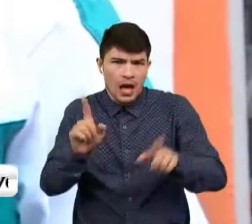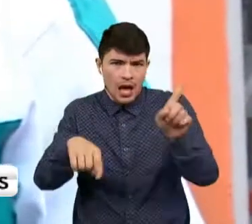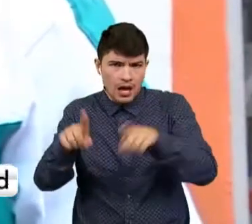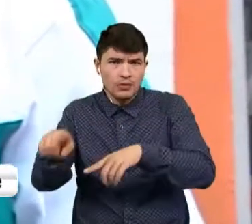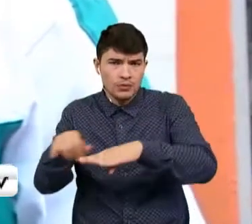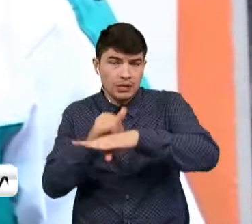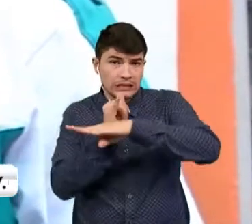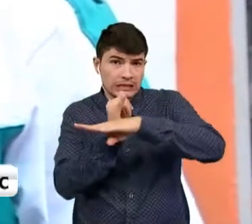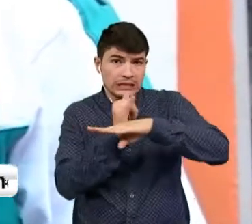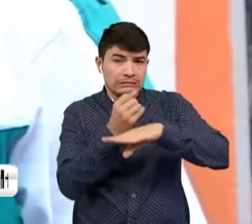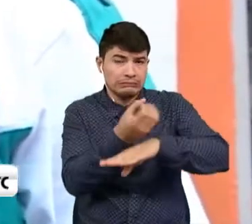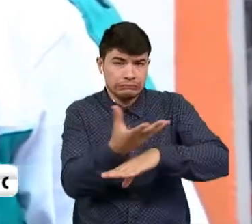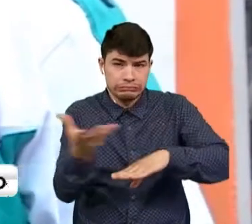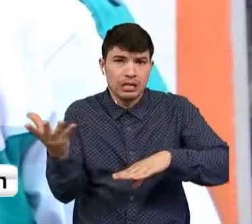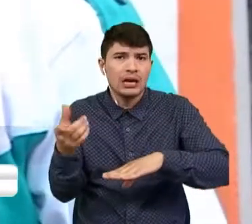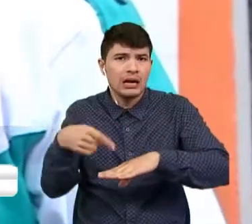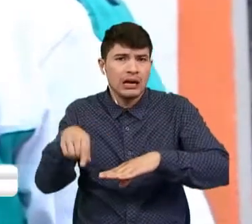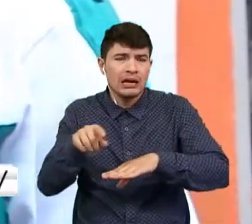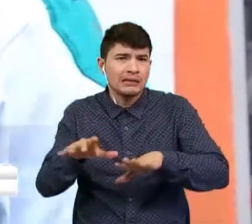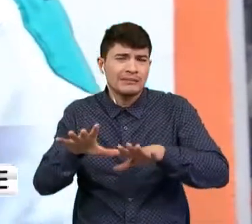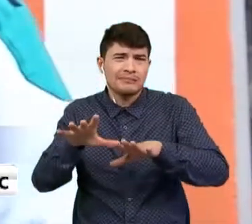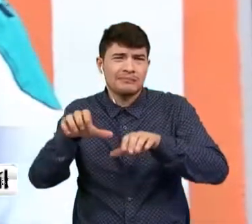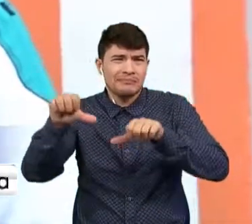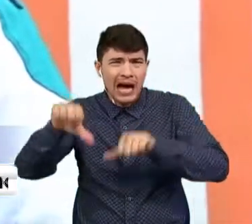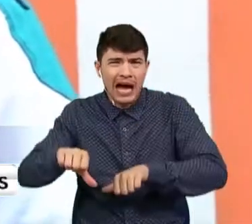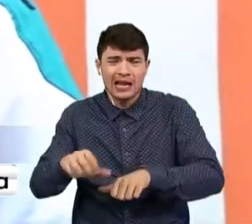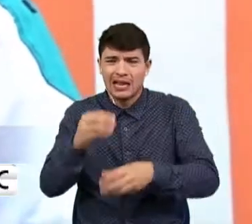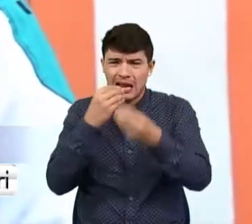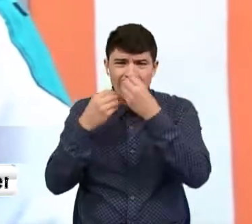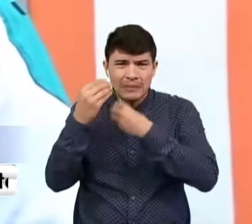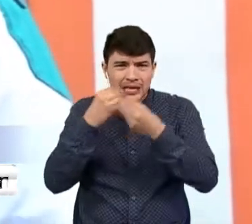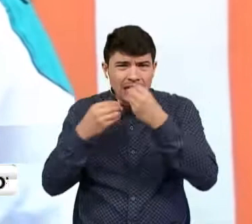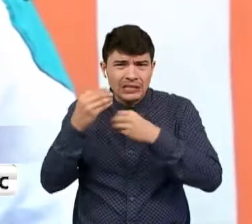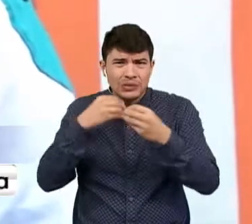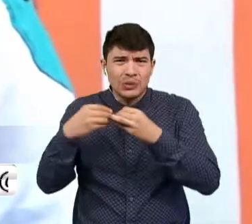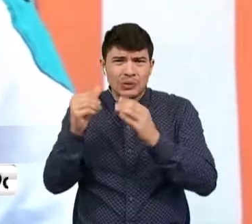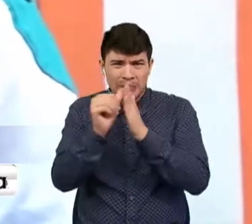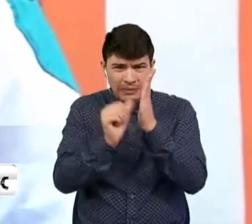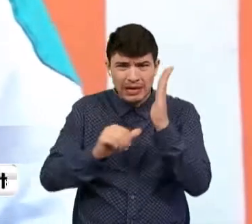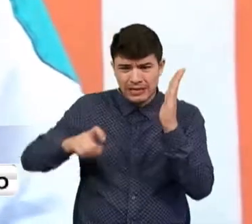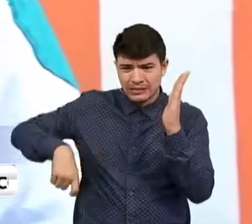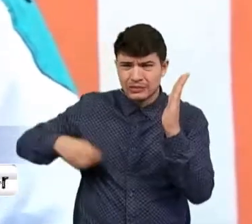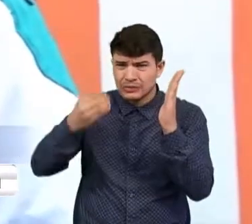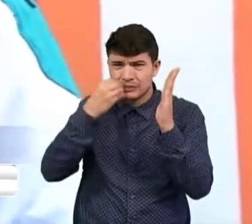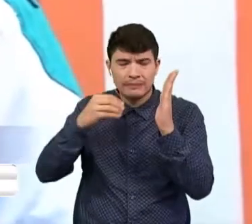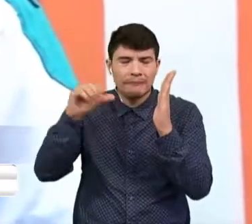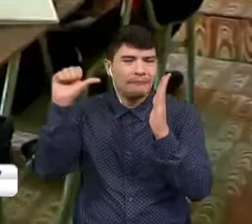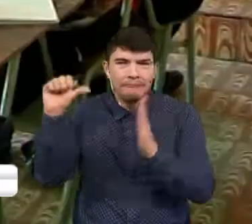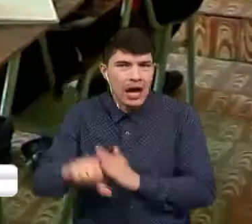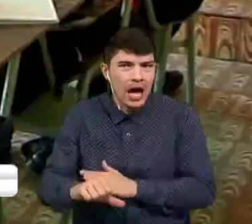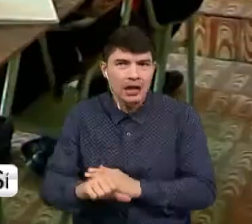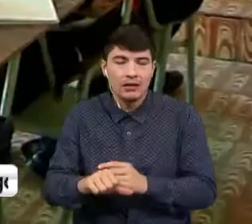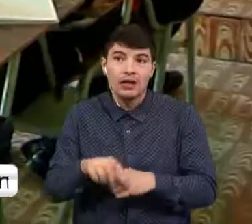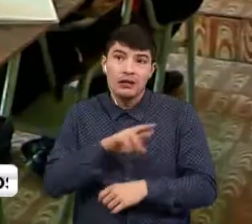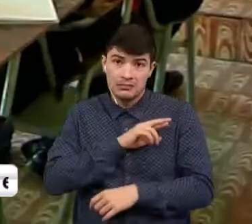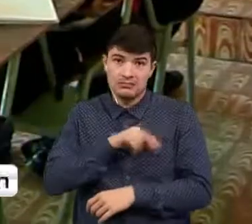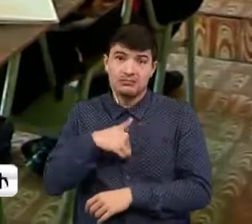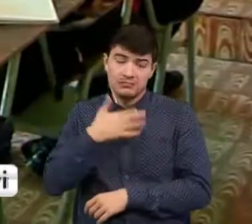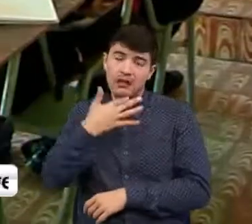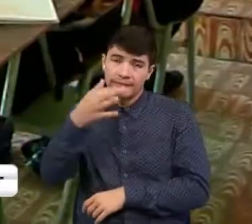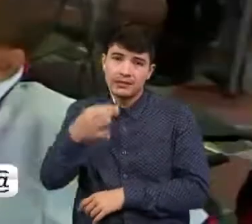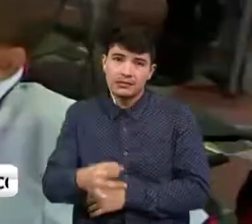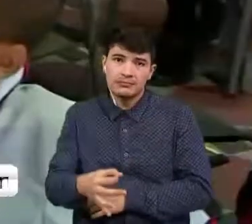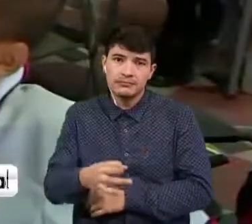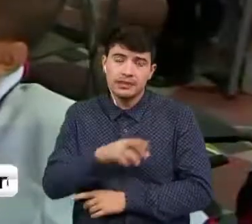que están en precarias condiciones la alimentación de los niños es pésima y si realmente estamos en